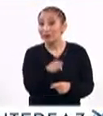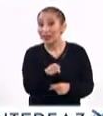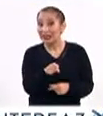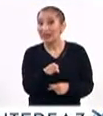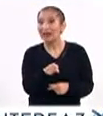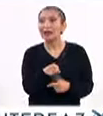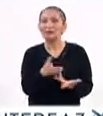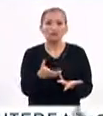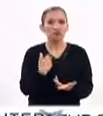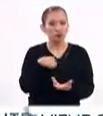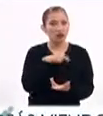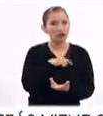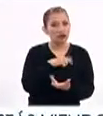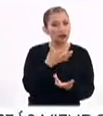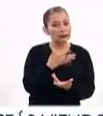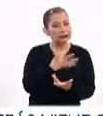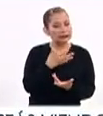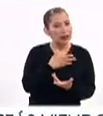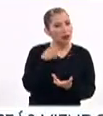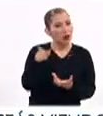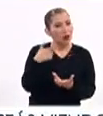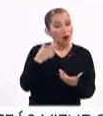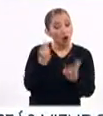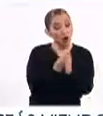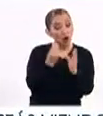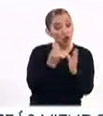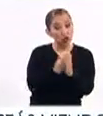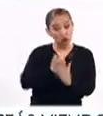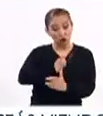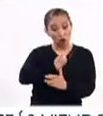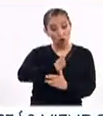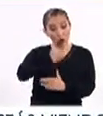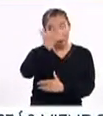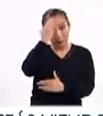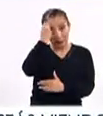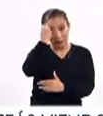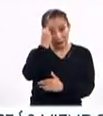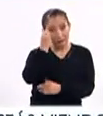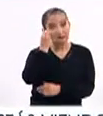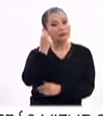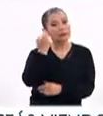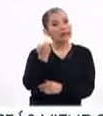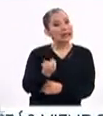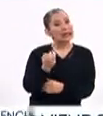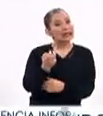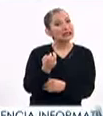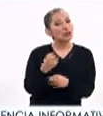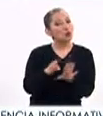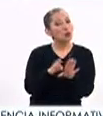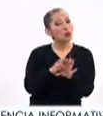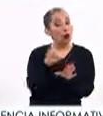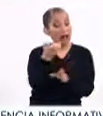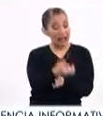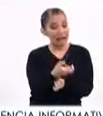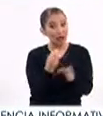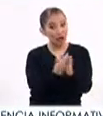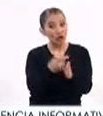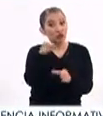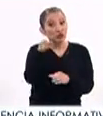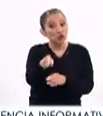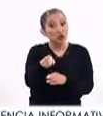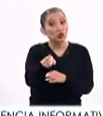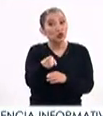eso, nosotros tenemos curso de autoaprendizaje. Eso es como con tú